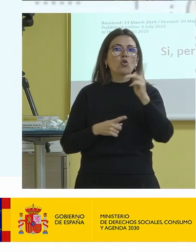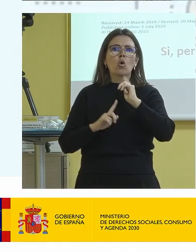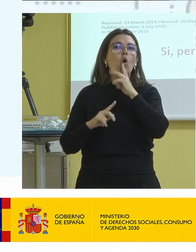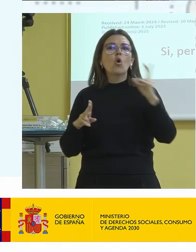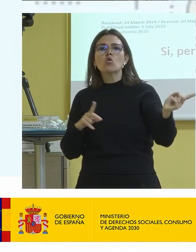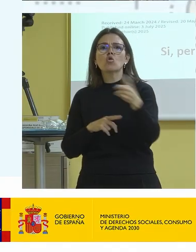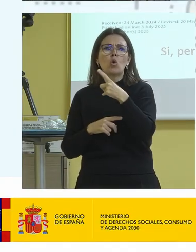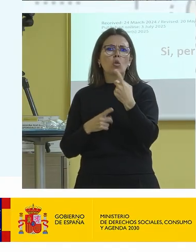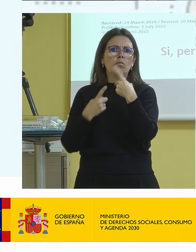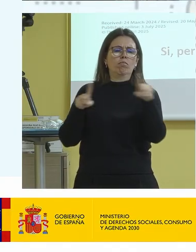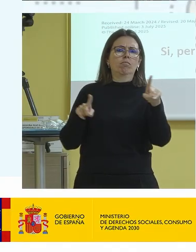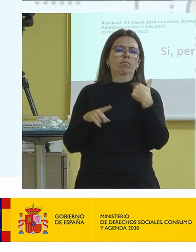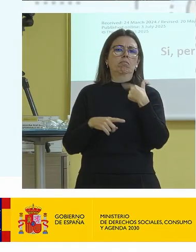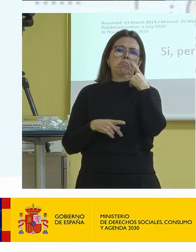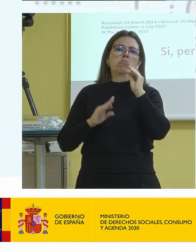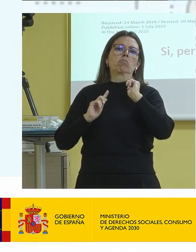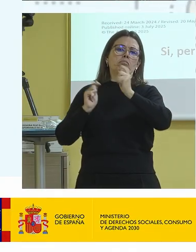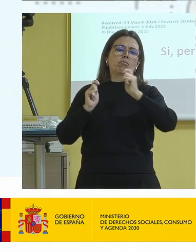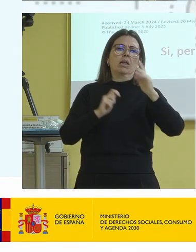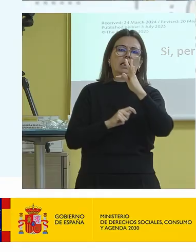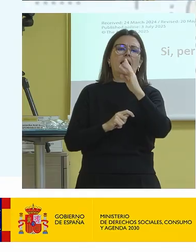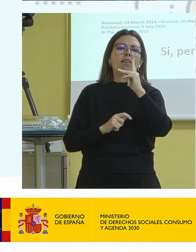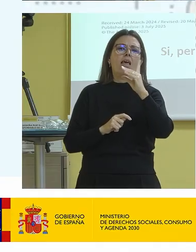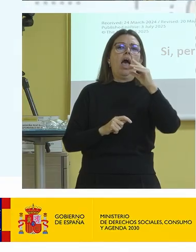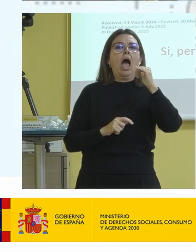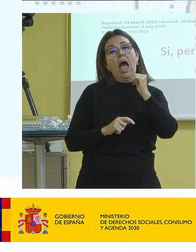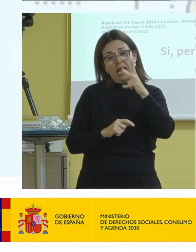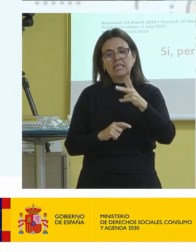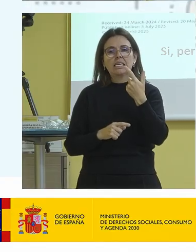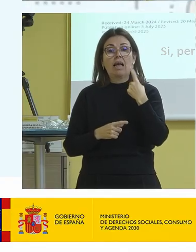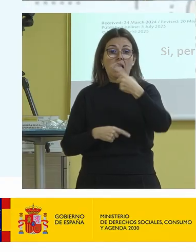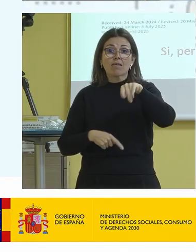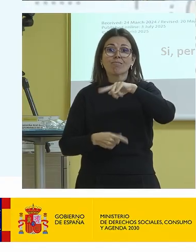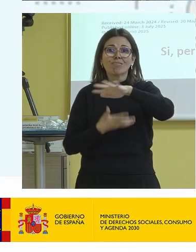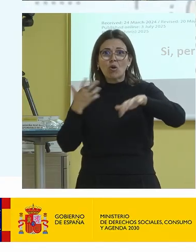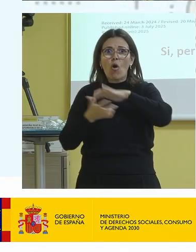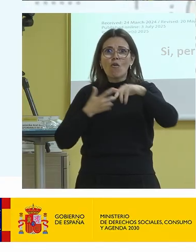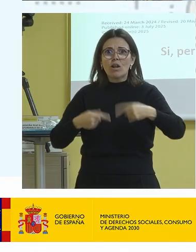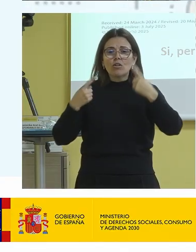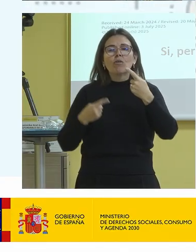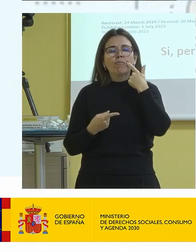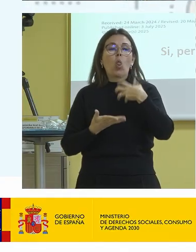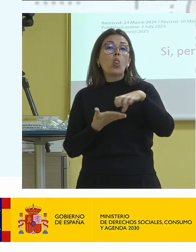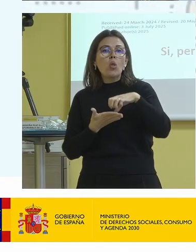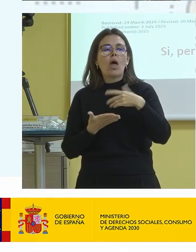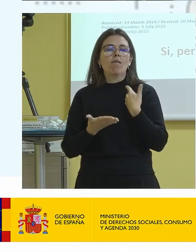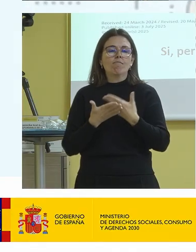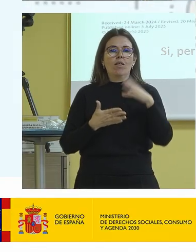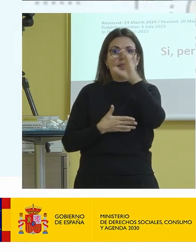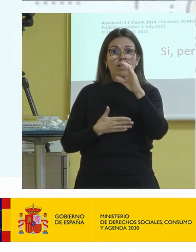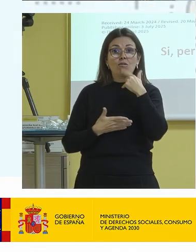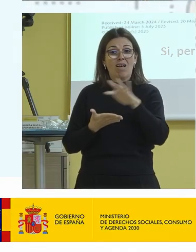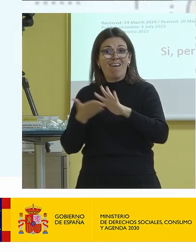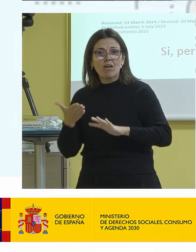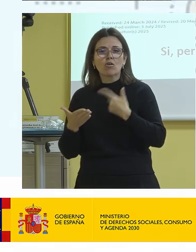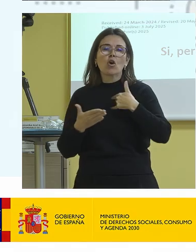lo que respira un poquito más de la cuenta porque en tu corriente sí que cabe. Y al final, entre esas peleas, se diluye la evidencia científica. Porque ya no estás peleando con artículos,